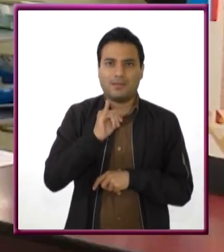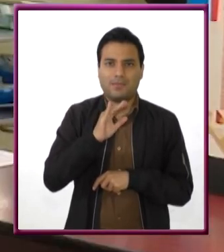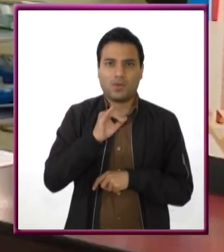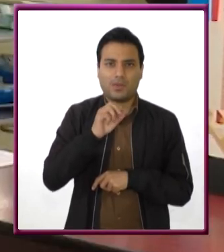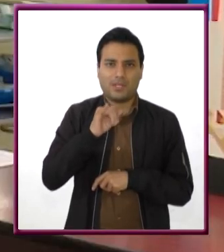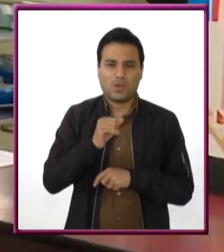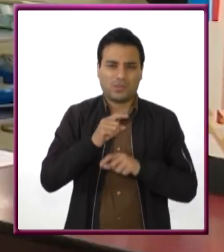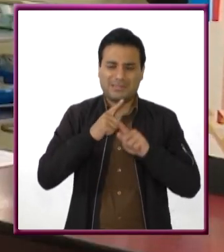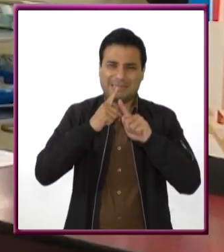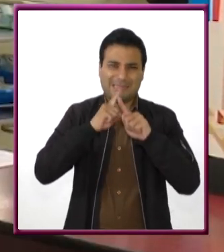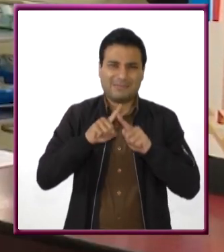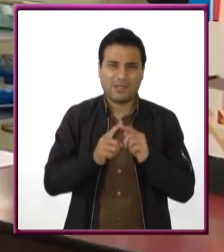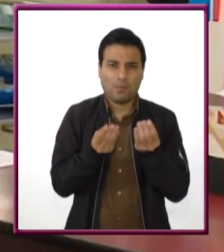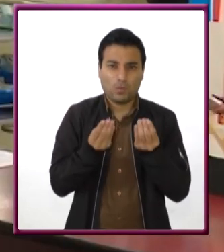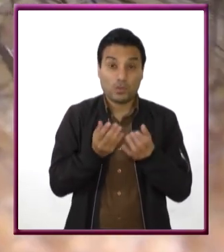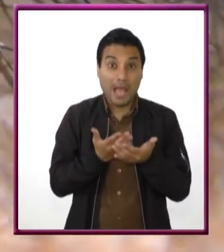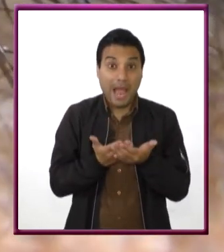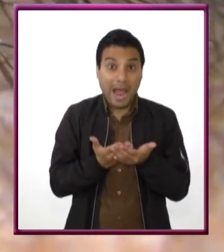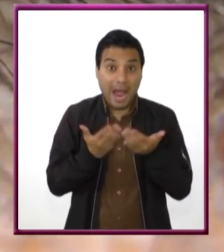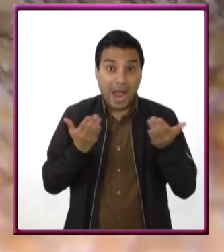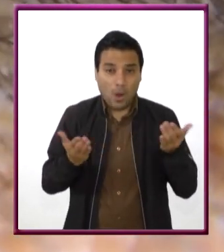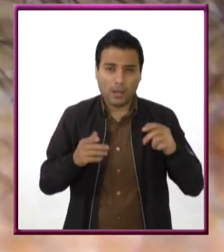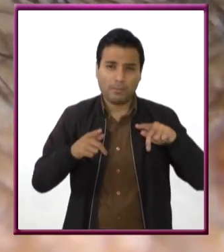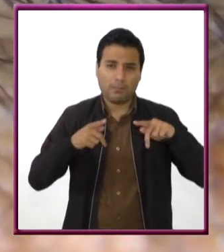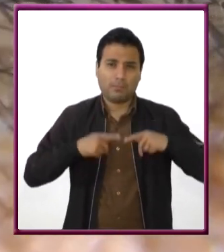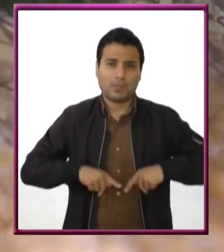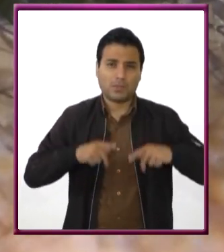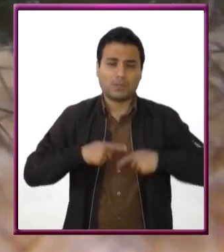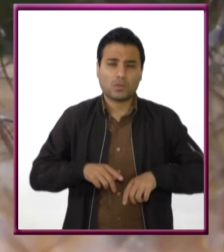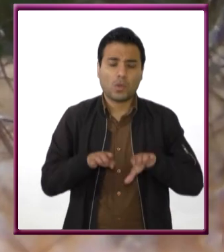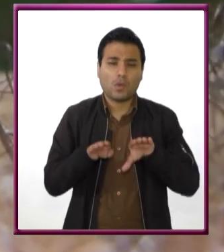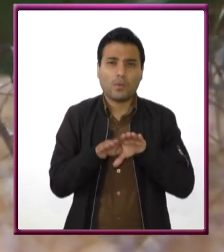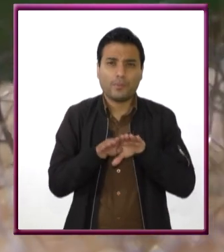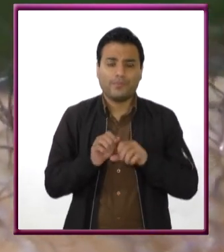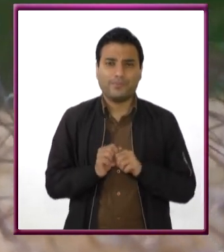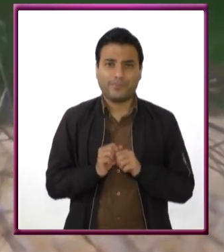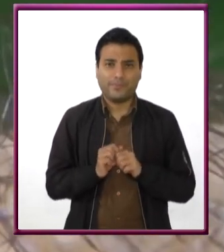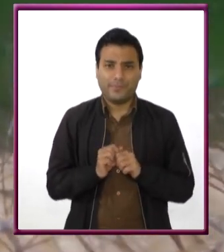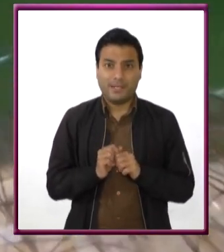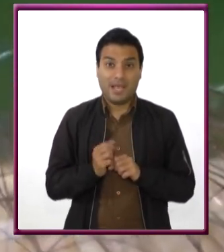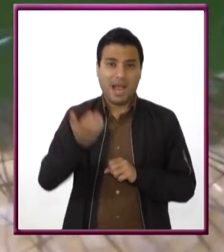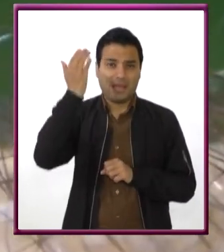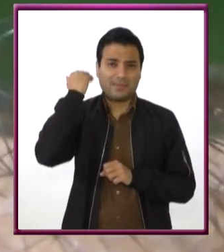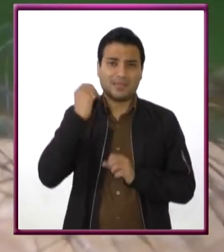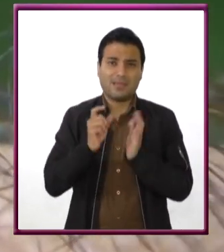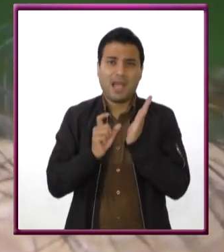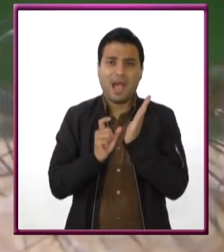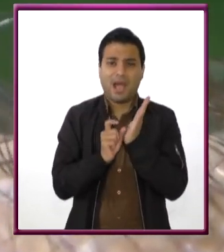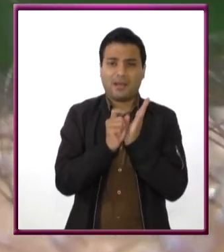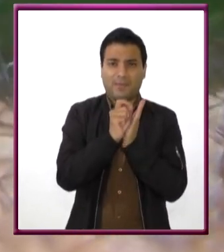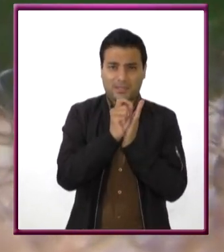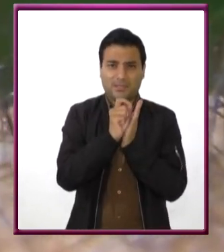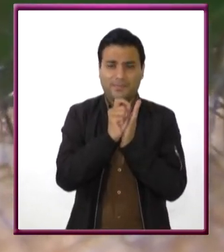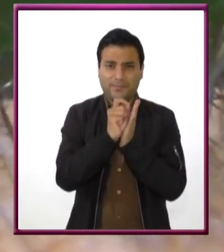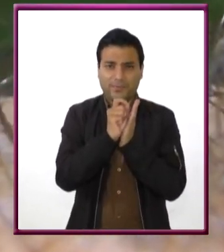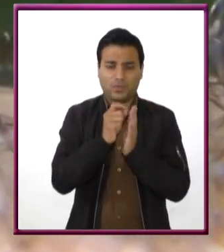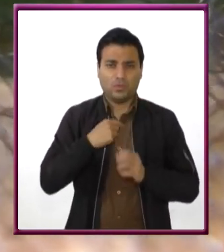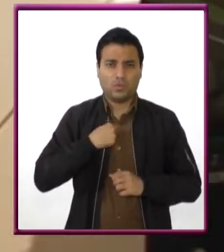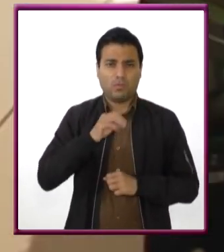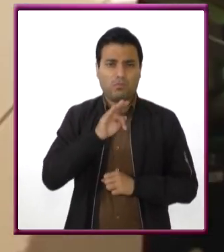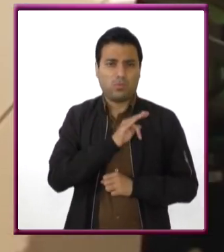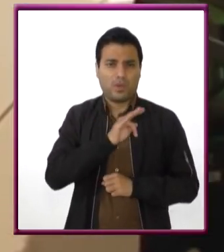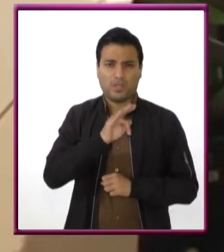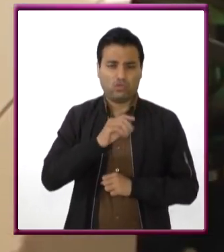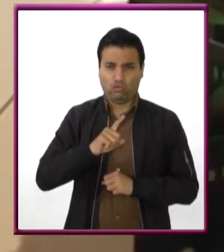hemos creado es una resistencia de parte de los gérmenes que normalmente nos agredían y que nosotros nos defendíamos con nuestros